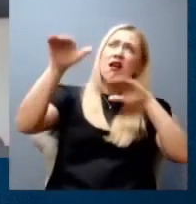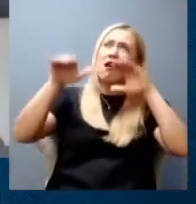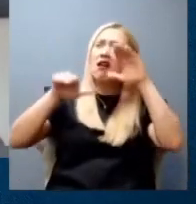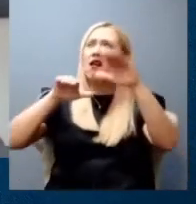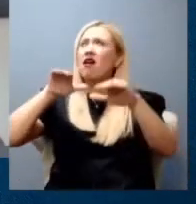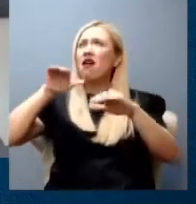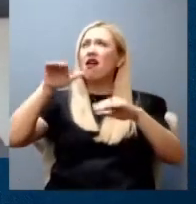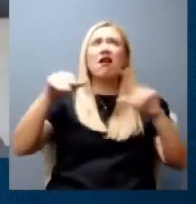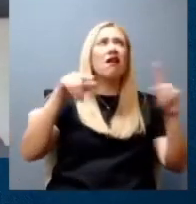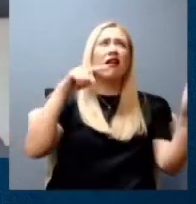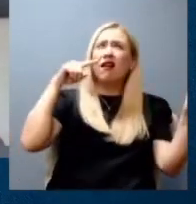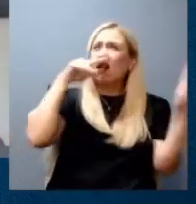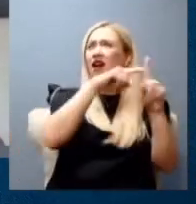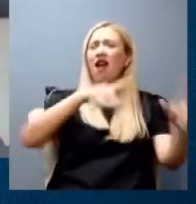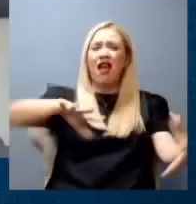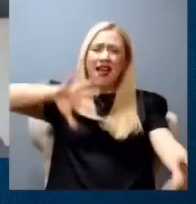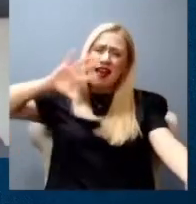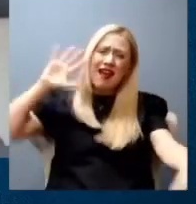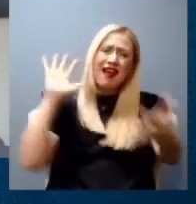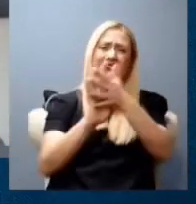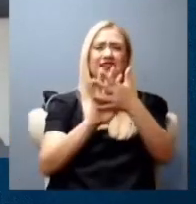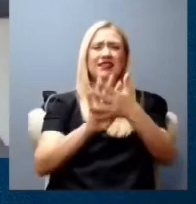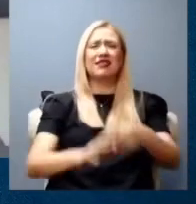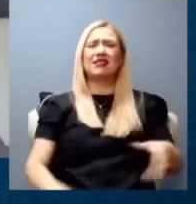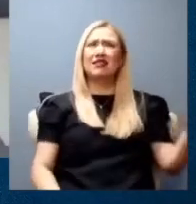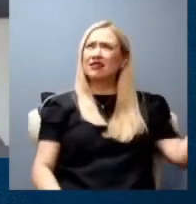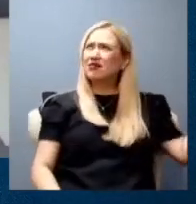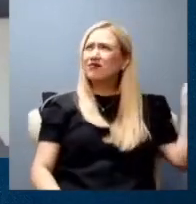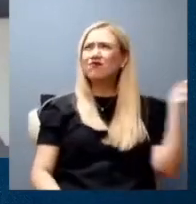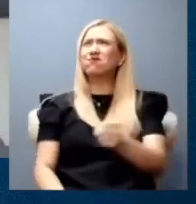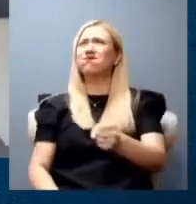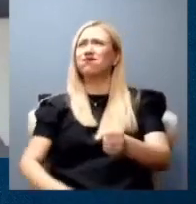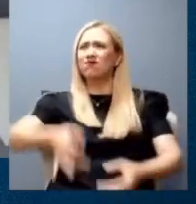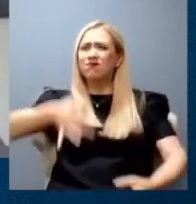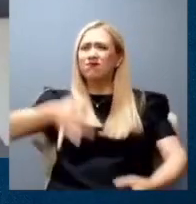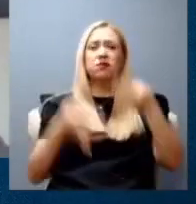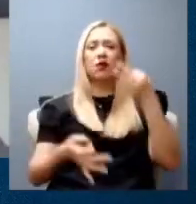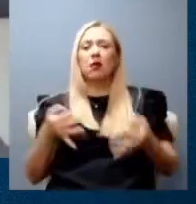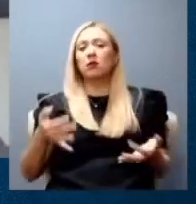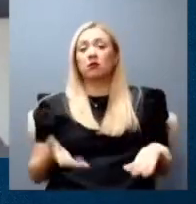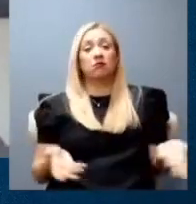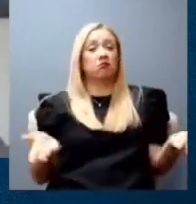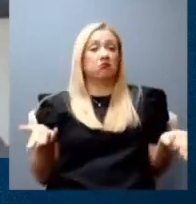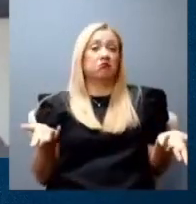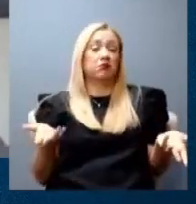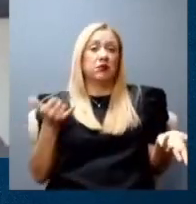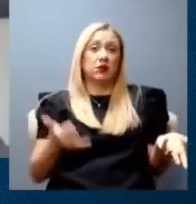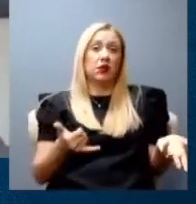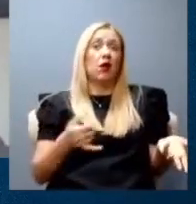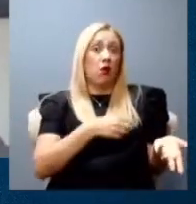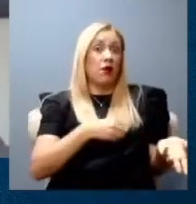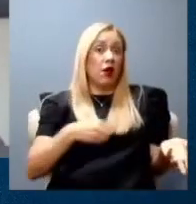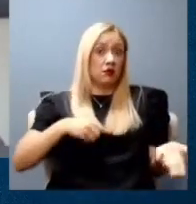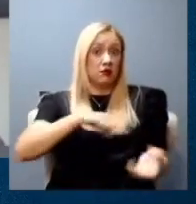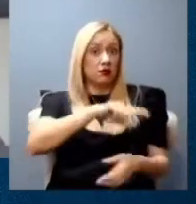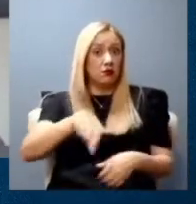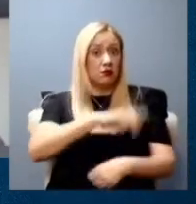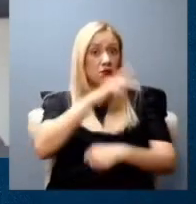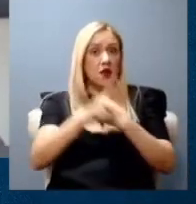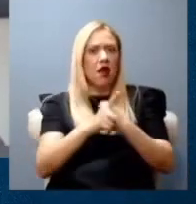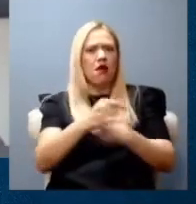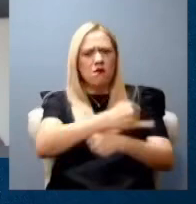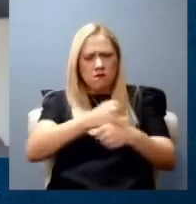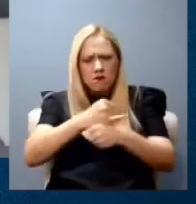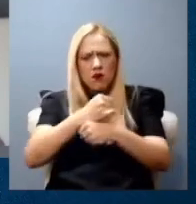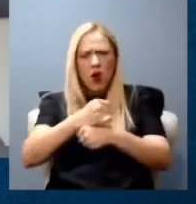responsables rindan cuentas ante la justicia, que sean judicializados. Además, porque existe una obligación de los estados de investigar,